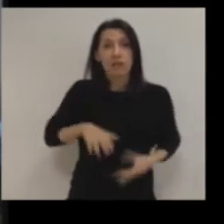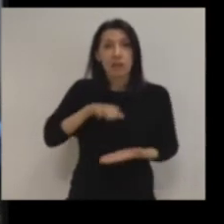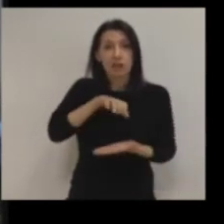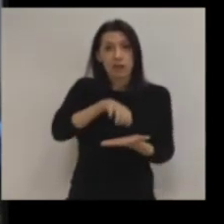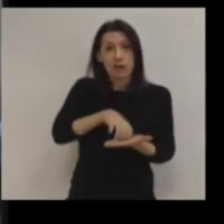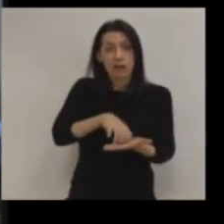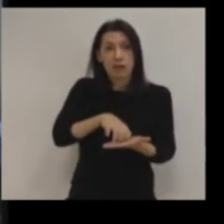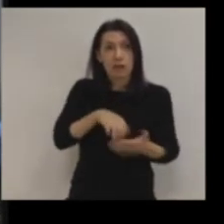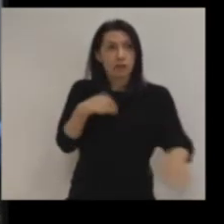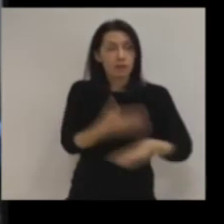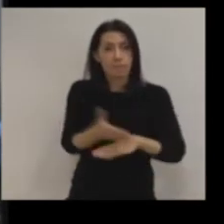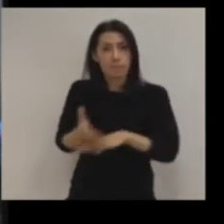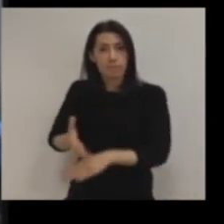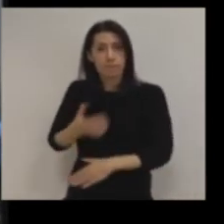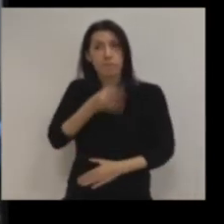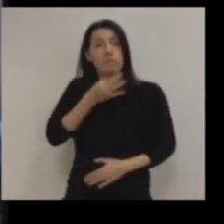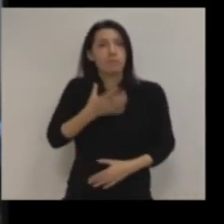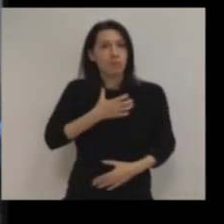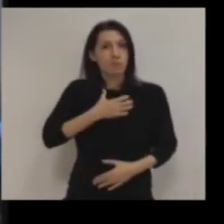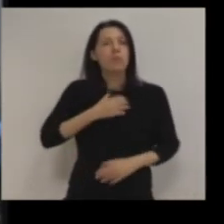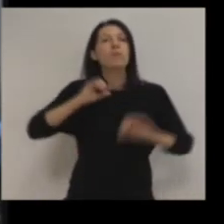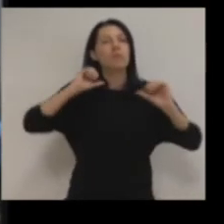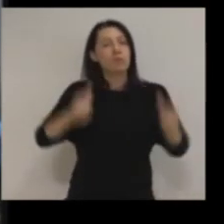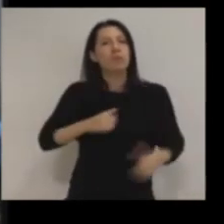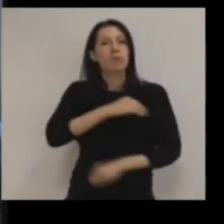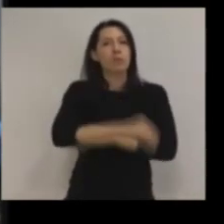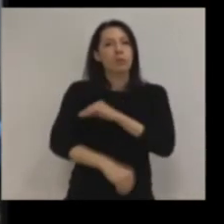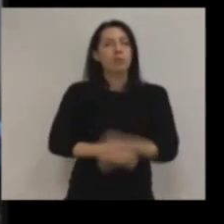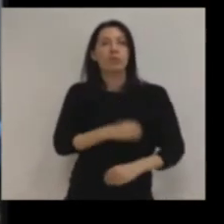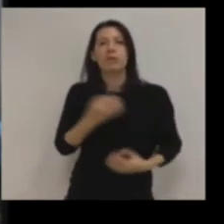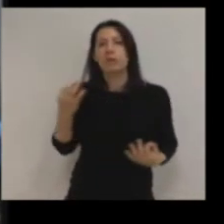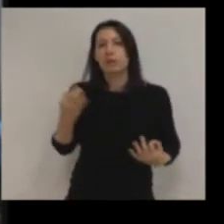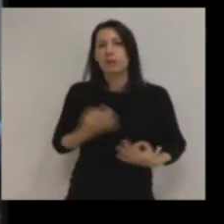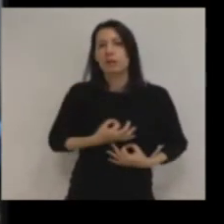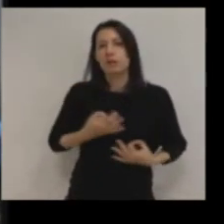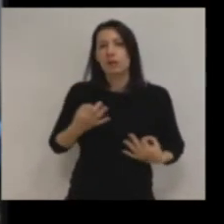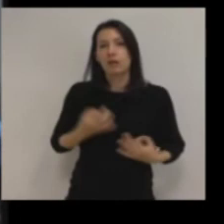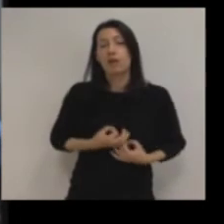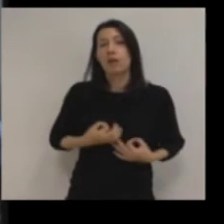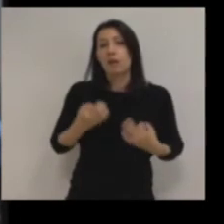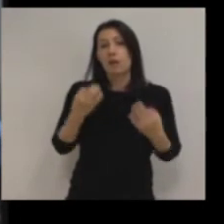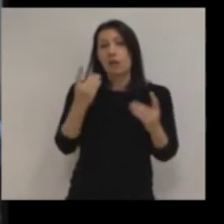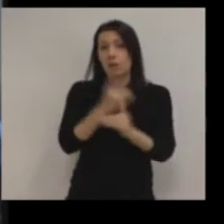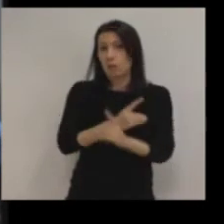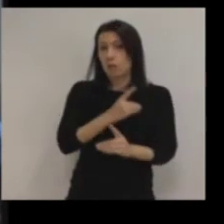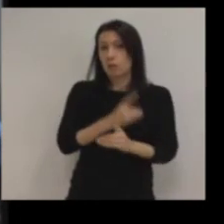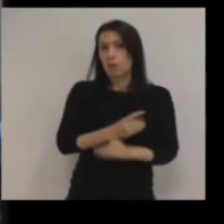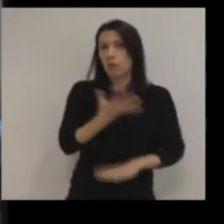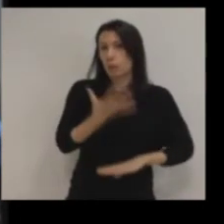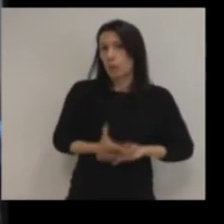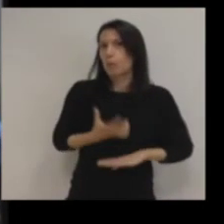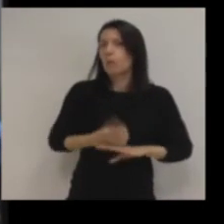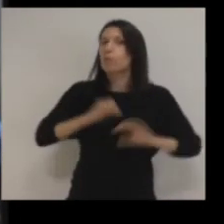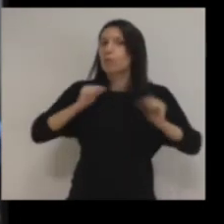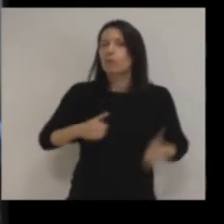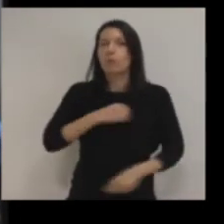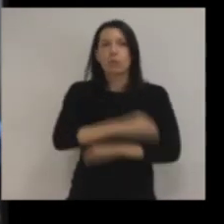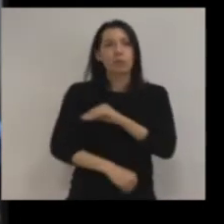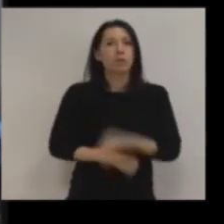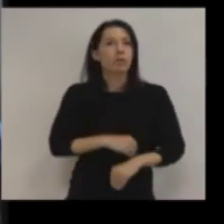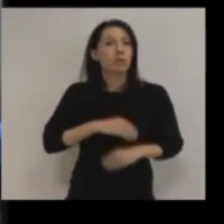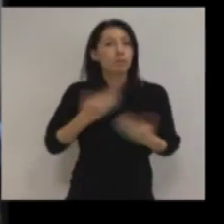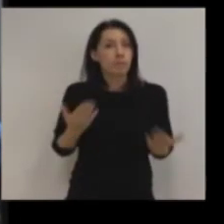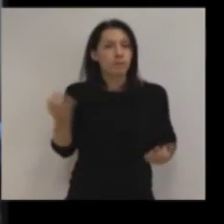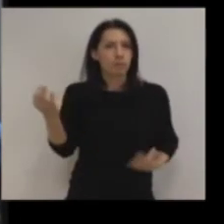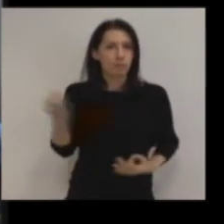partido, comenzó a utilizar la grabación por DVD. ¿Qué ocurre? Pues que la